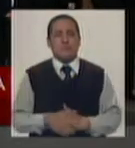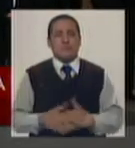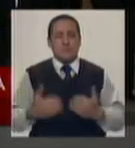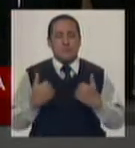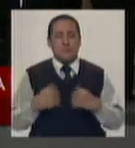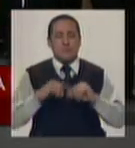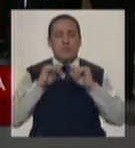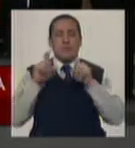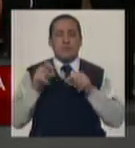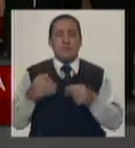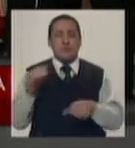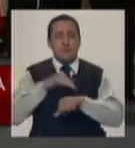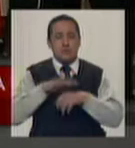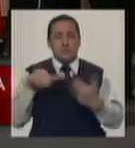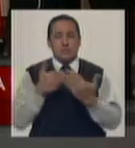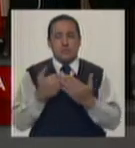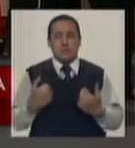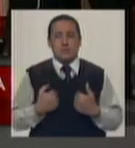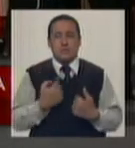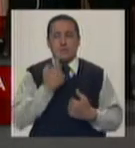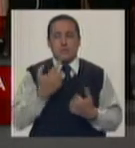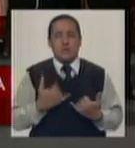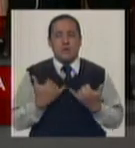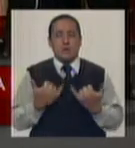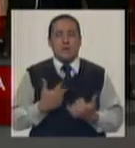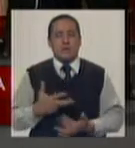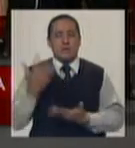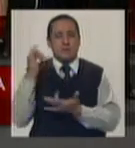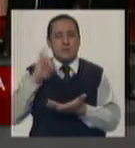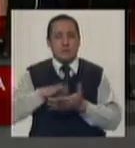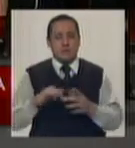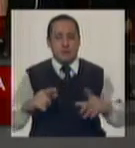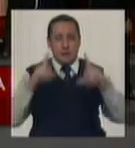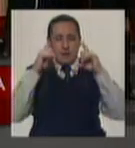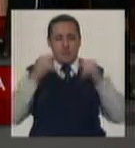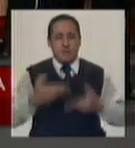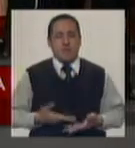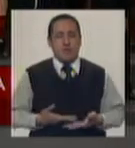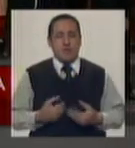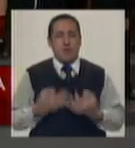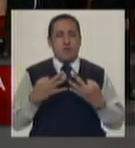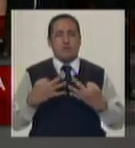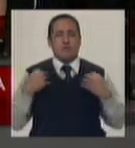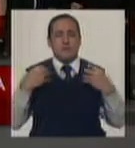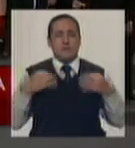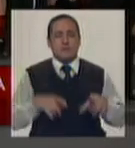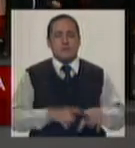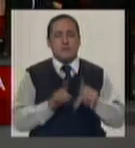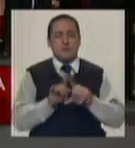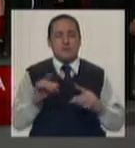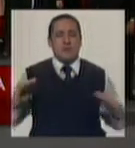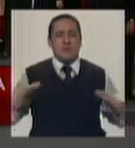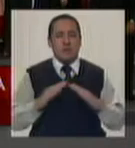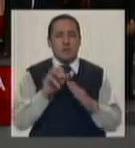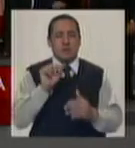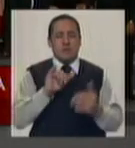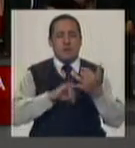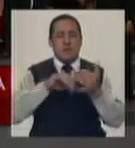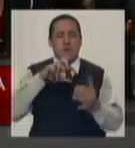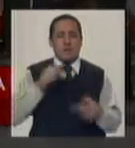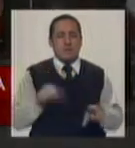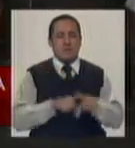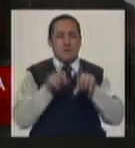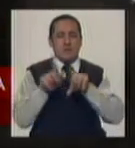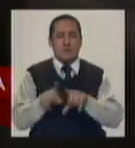algún comentario al respecto? Estamos nosotros acá a la espera de la foto oficial de la cumbre ASPA. Nosotros